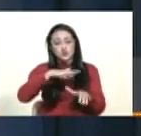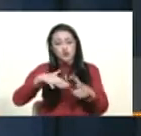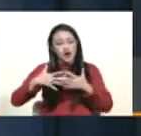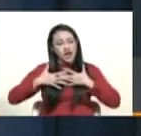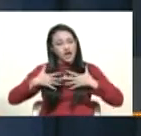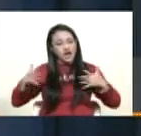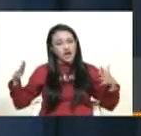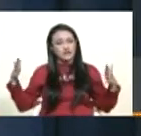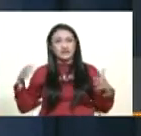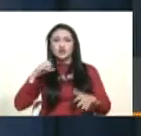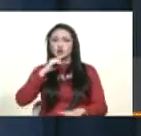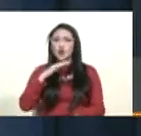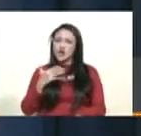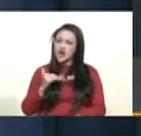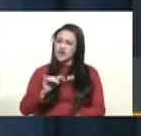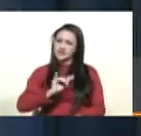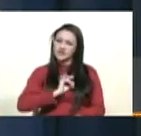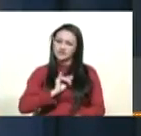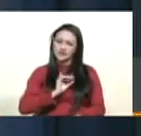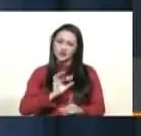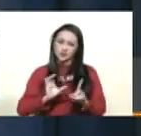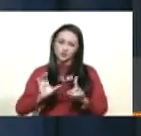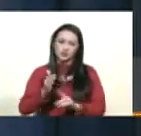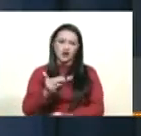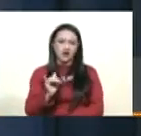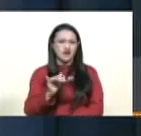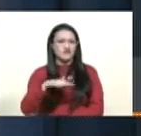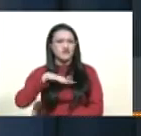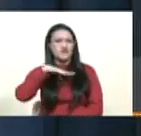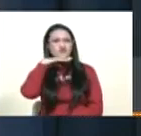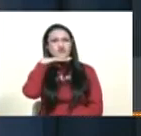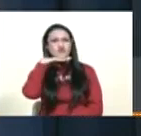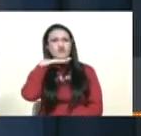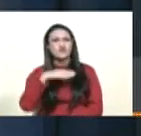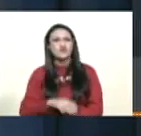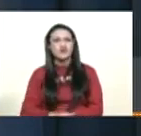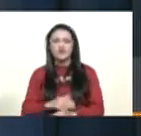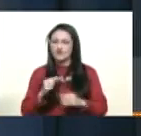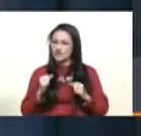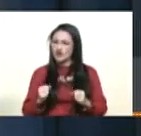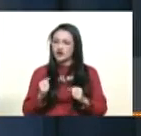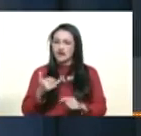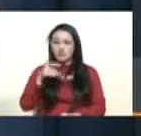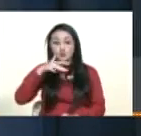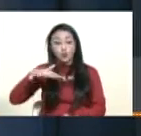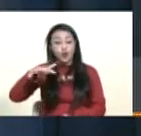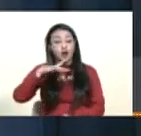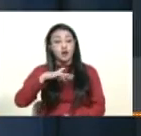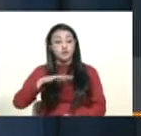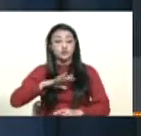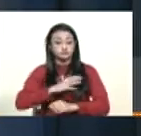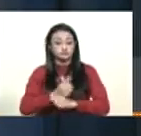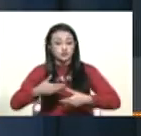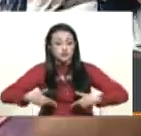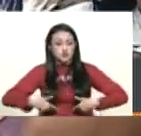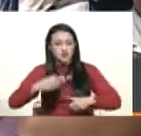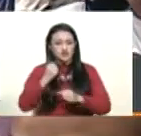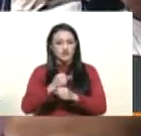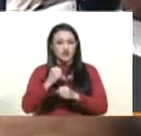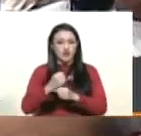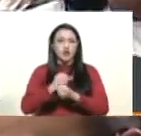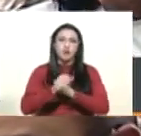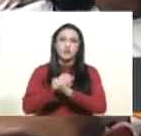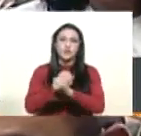extenso, tiene una historia, tiene una identidad cultural muy fuerte, pero sobre todo tiene un pueblo valiente, un pueblo trabajador, un pueblo